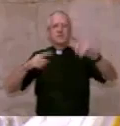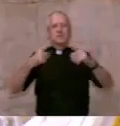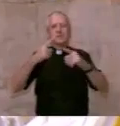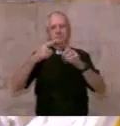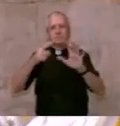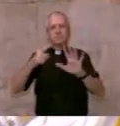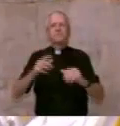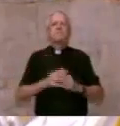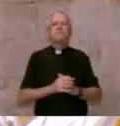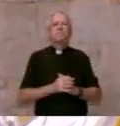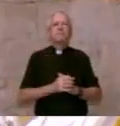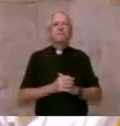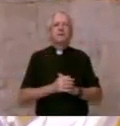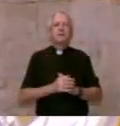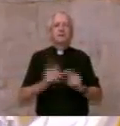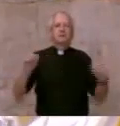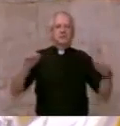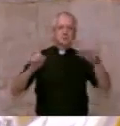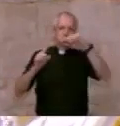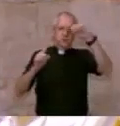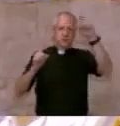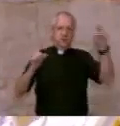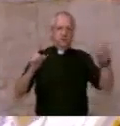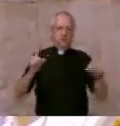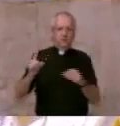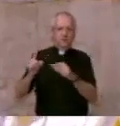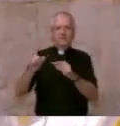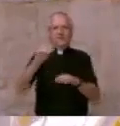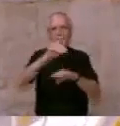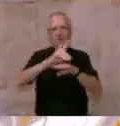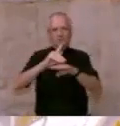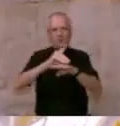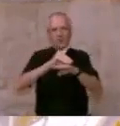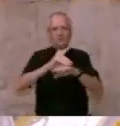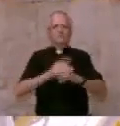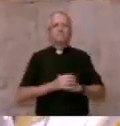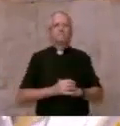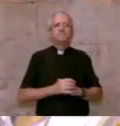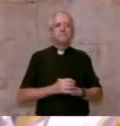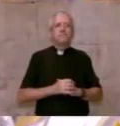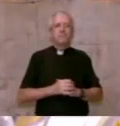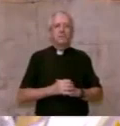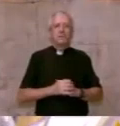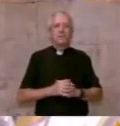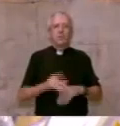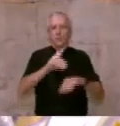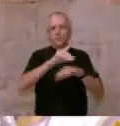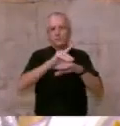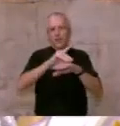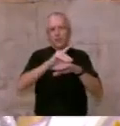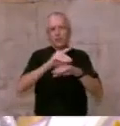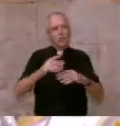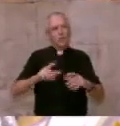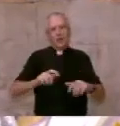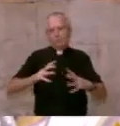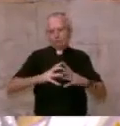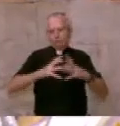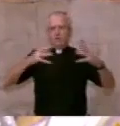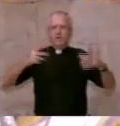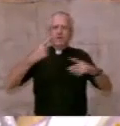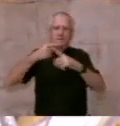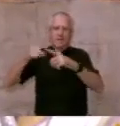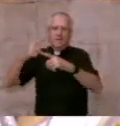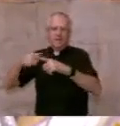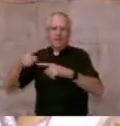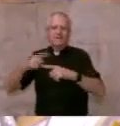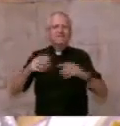Baix Maestrat, de Margalef, en el Priorat, hasta el Portell de Morella, en el Alt Maestrat. Un obispado con la riqueza de la variedad y